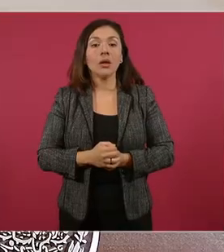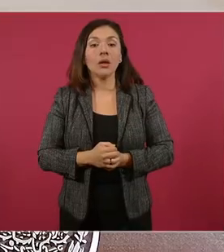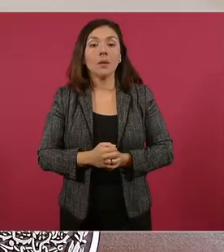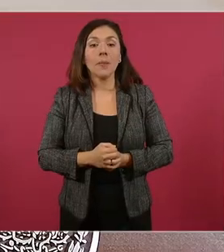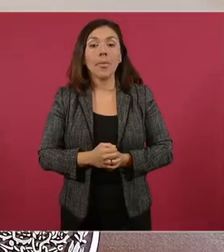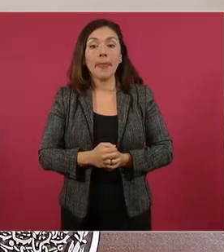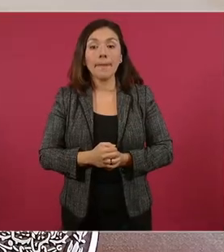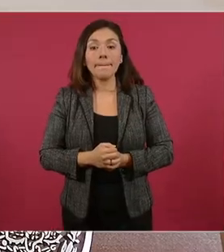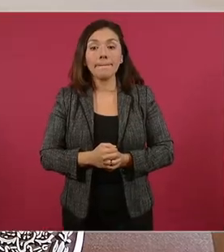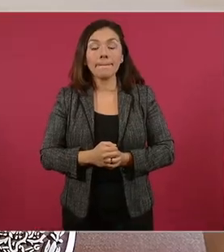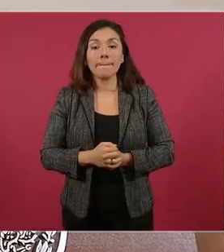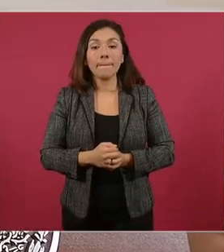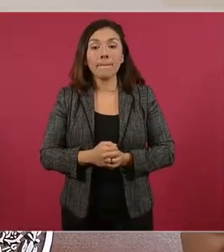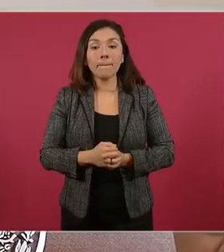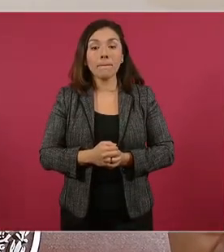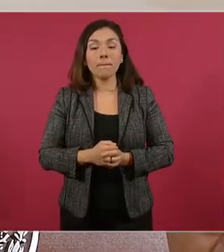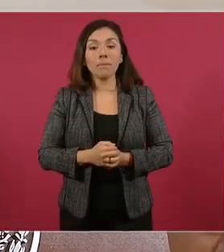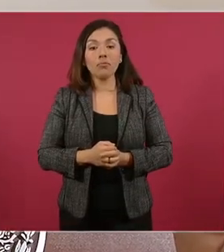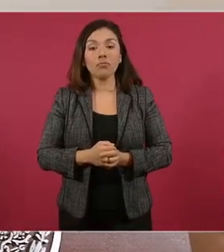Donde ha